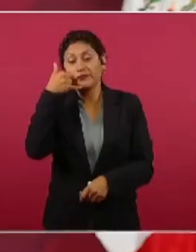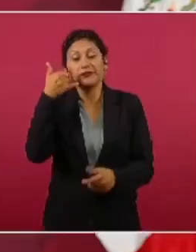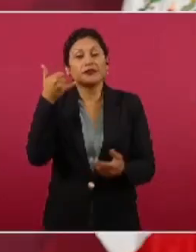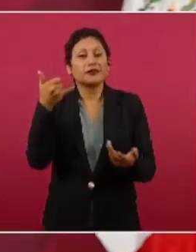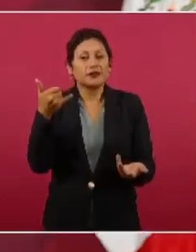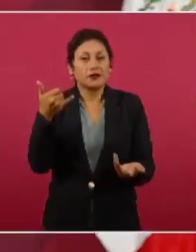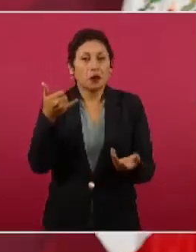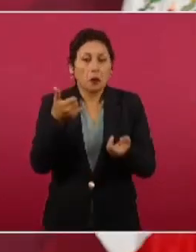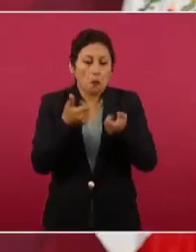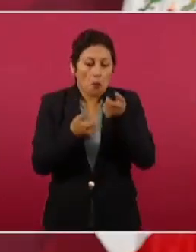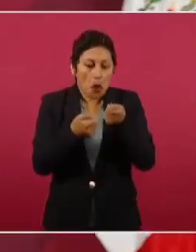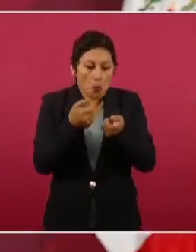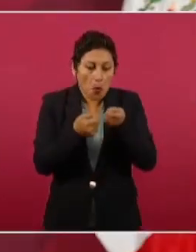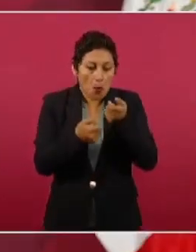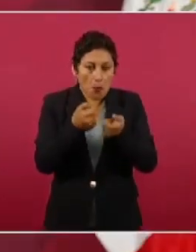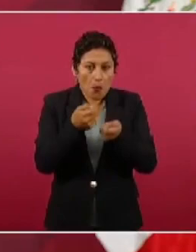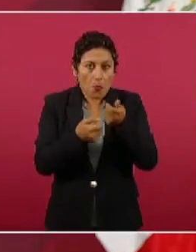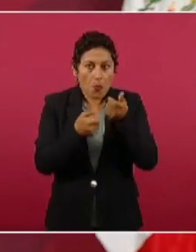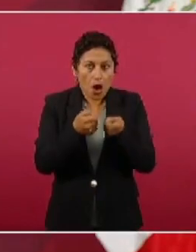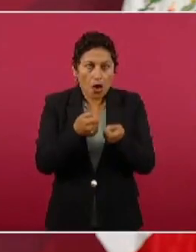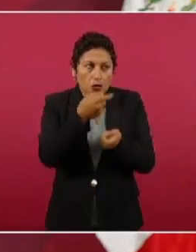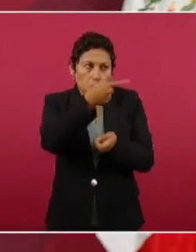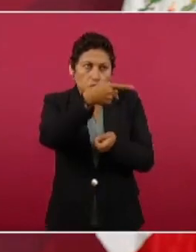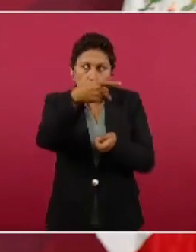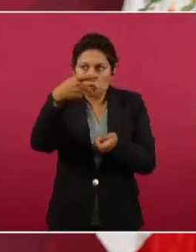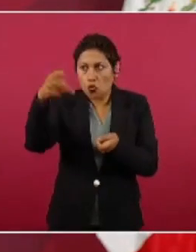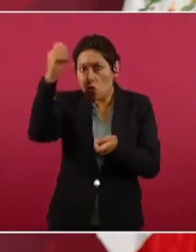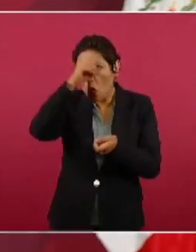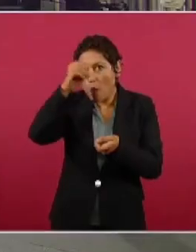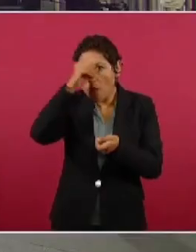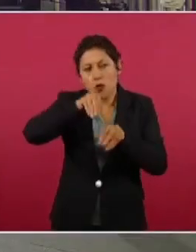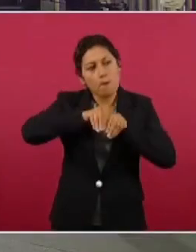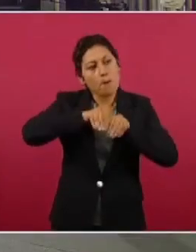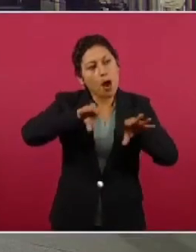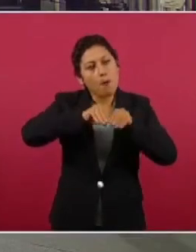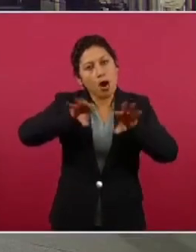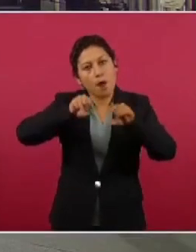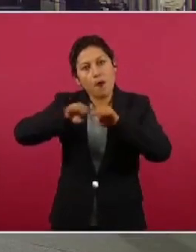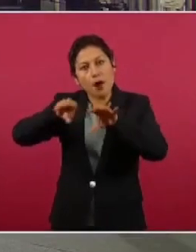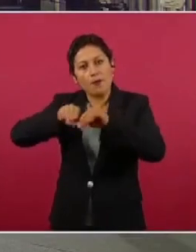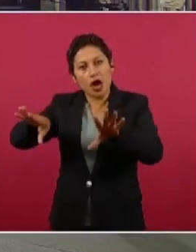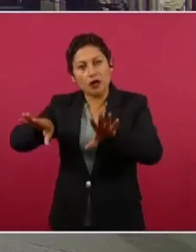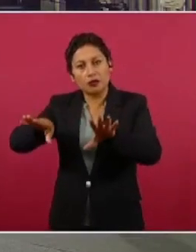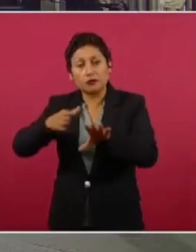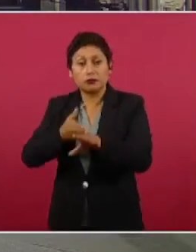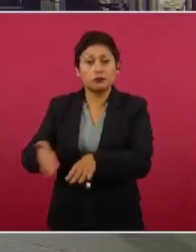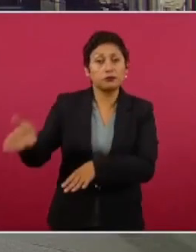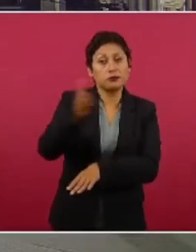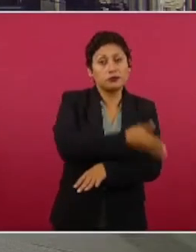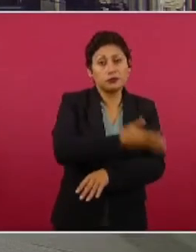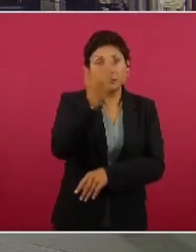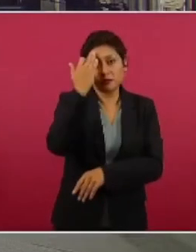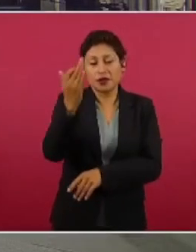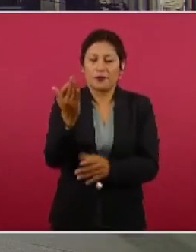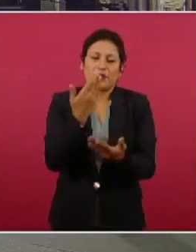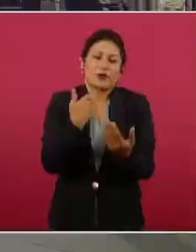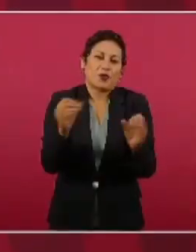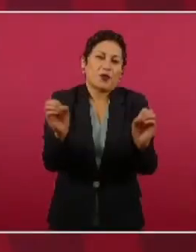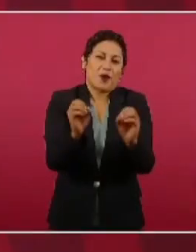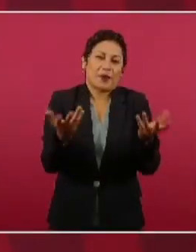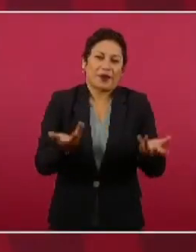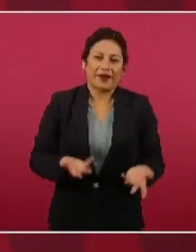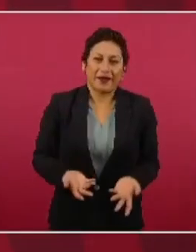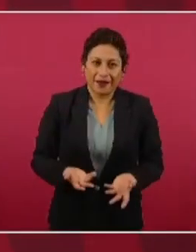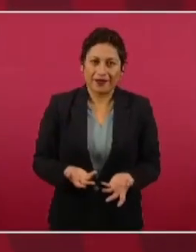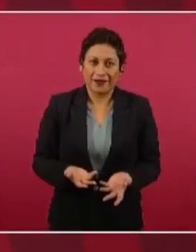puede poner lo que considere. Eso no existía antes. Eso